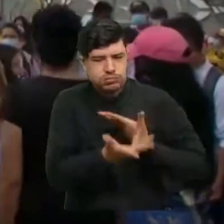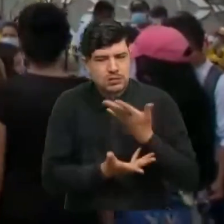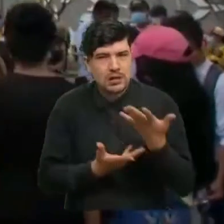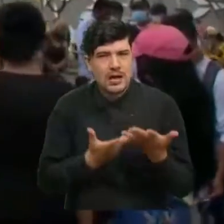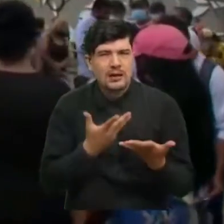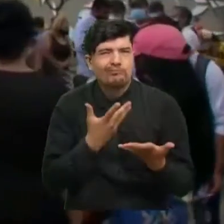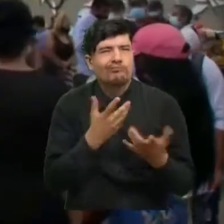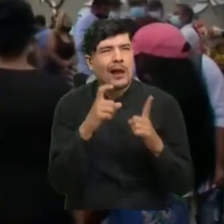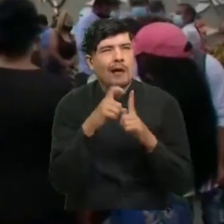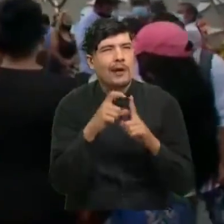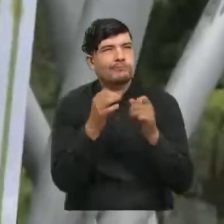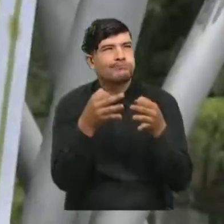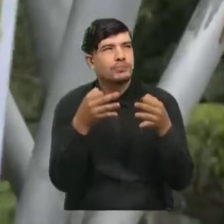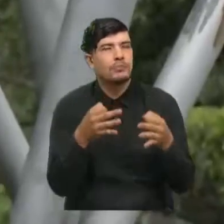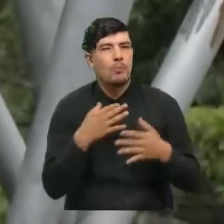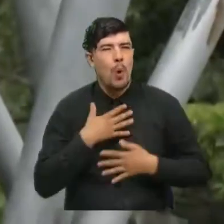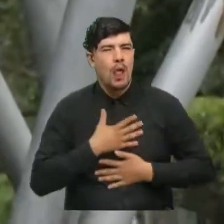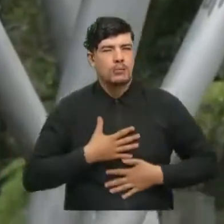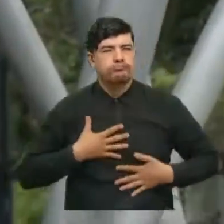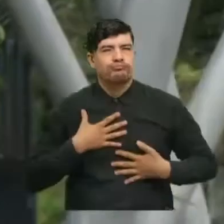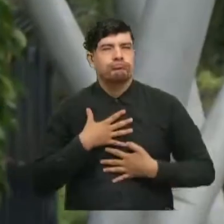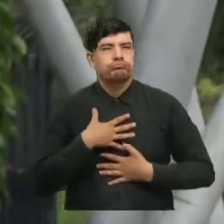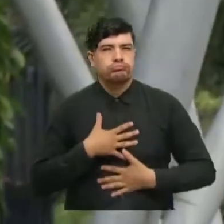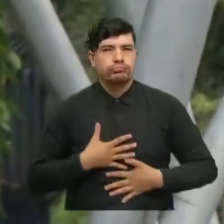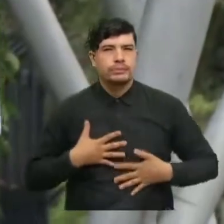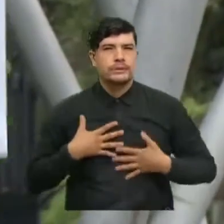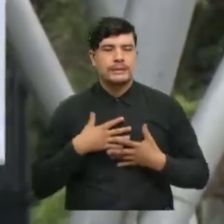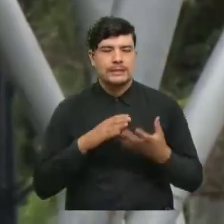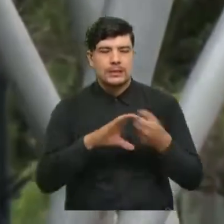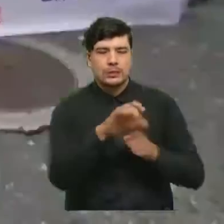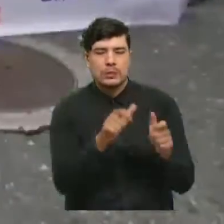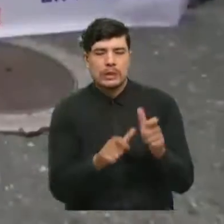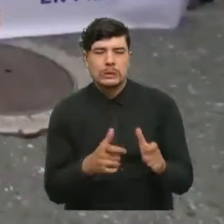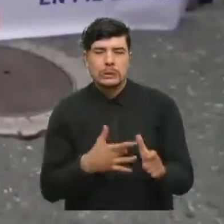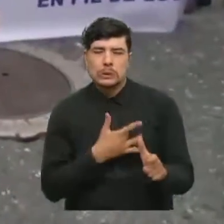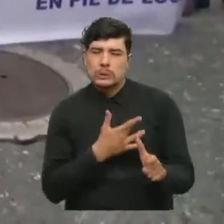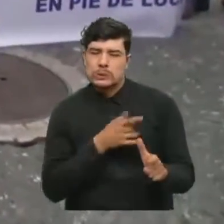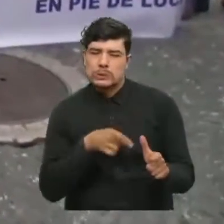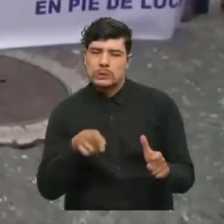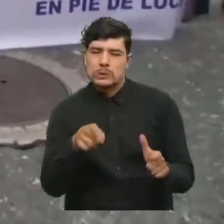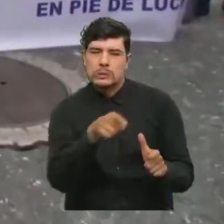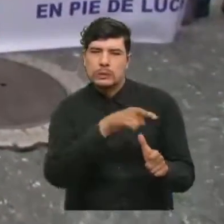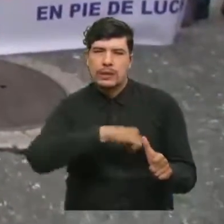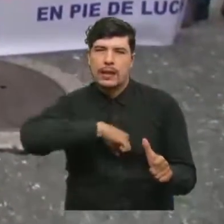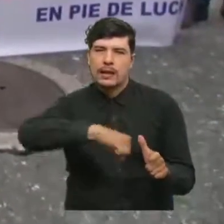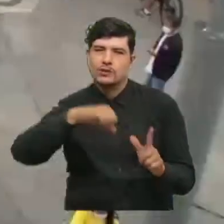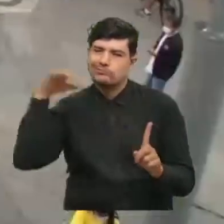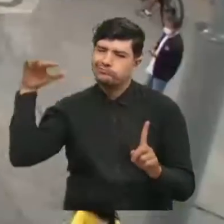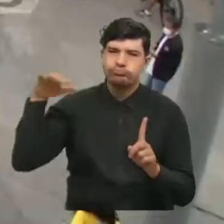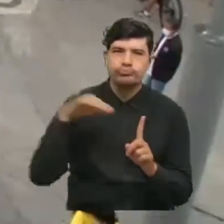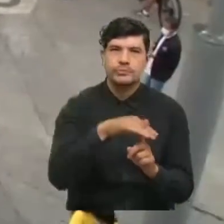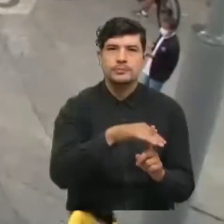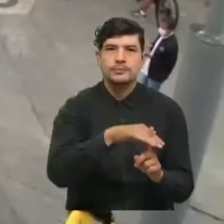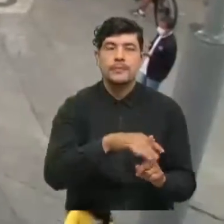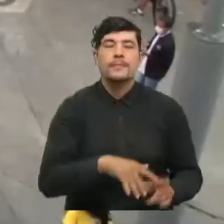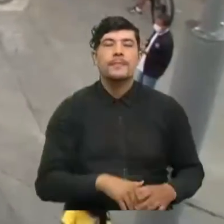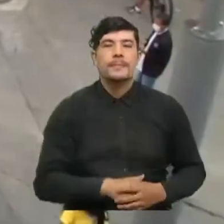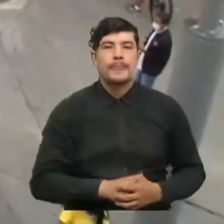decirlo así como ciudadanos donde se siente que se han vulnerado los derechos pero también desafortunadamente